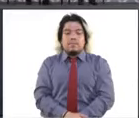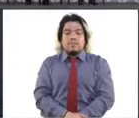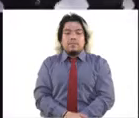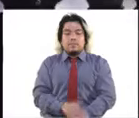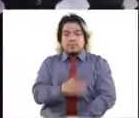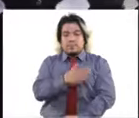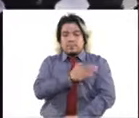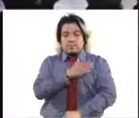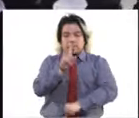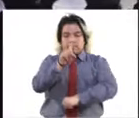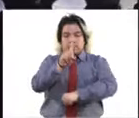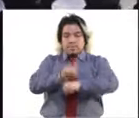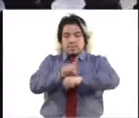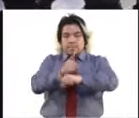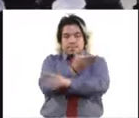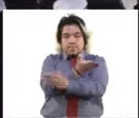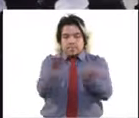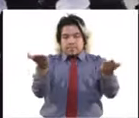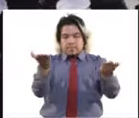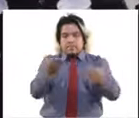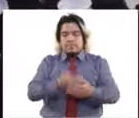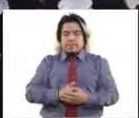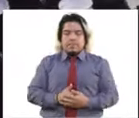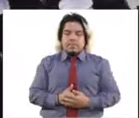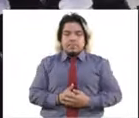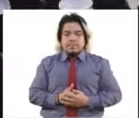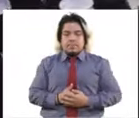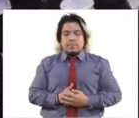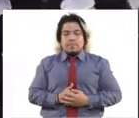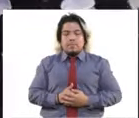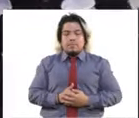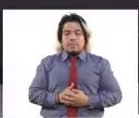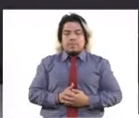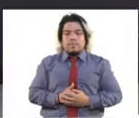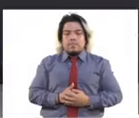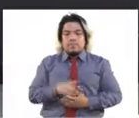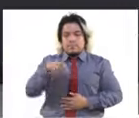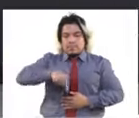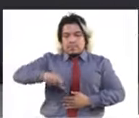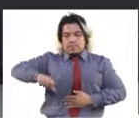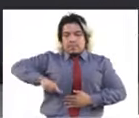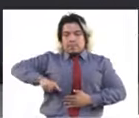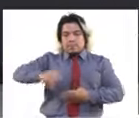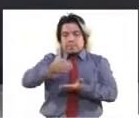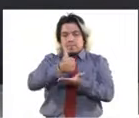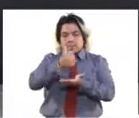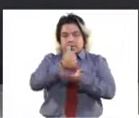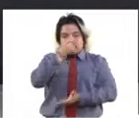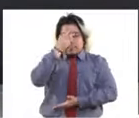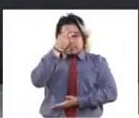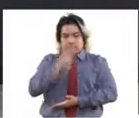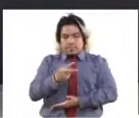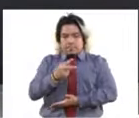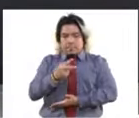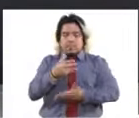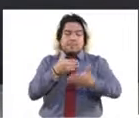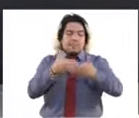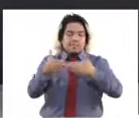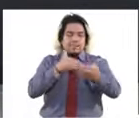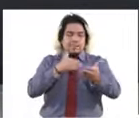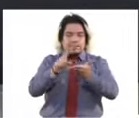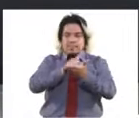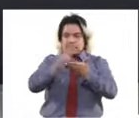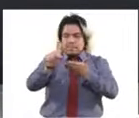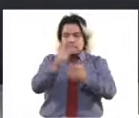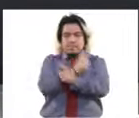Muy buenos días tengan todas y todos ustedes. El gobierno de la Ciudad de México, ciudad innovadora